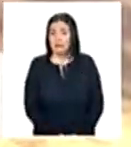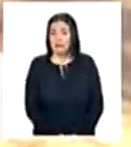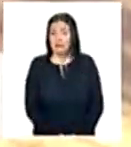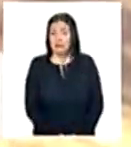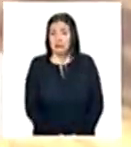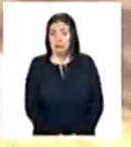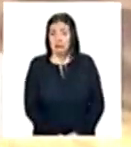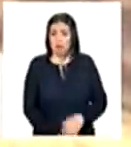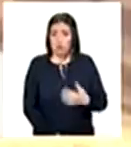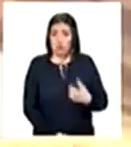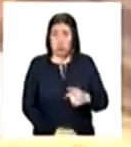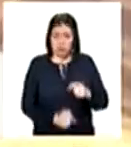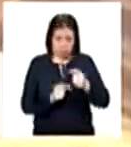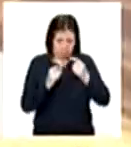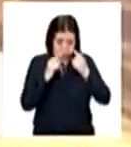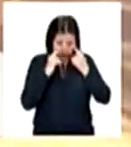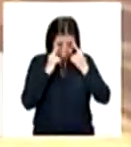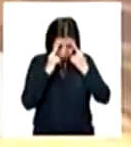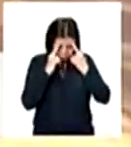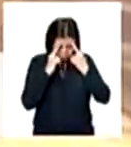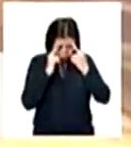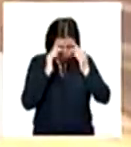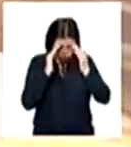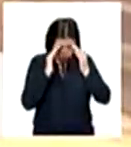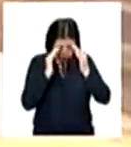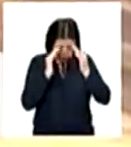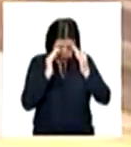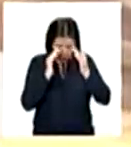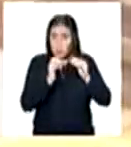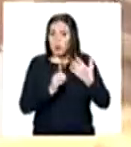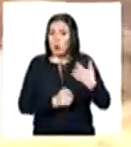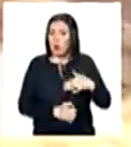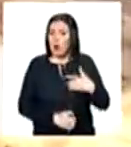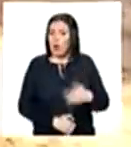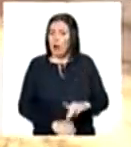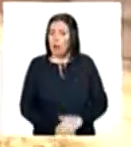Un nivel de concentración realmente asombroso.